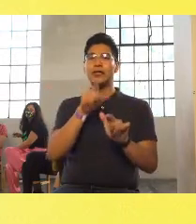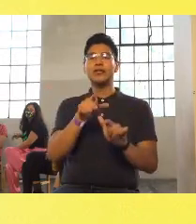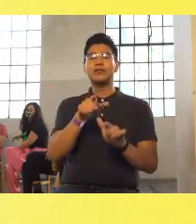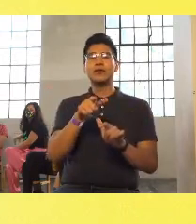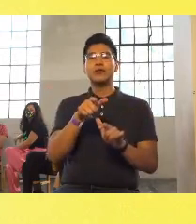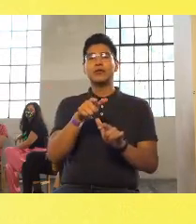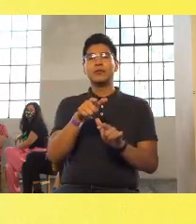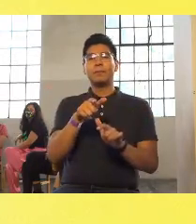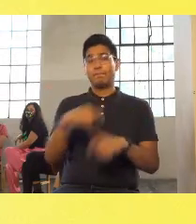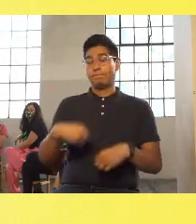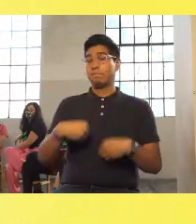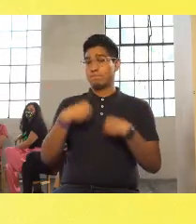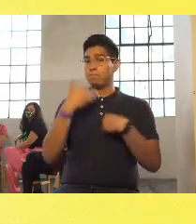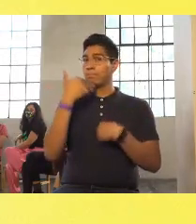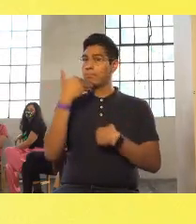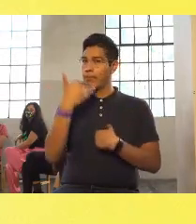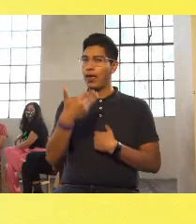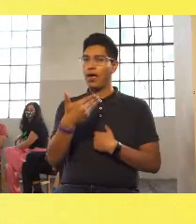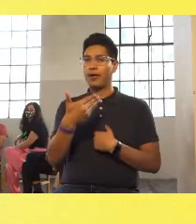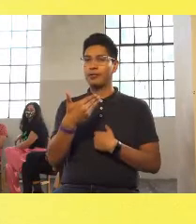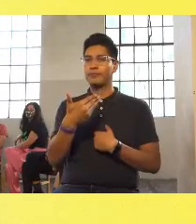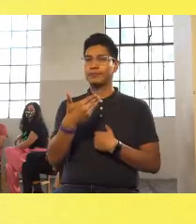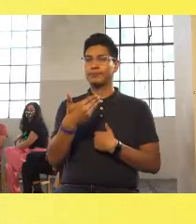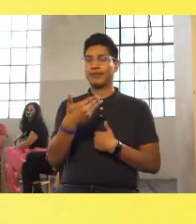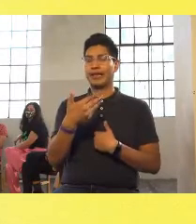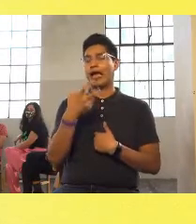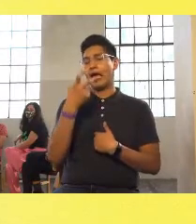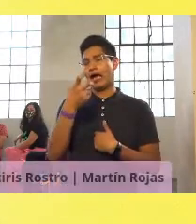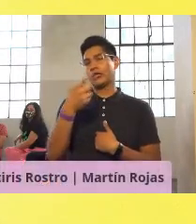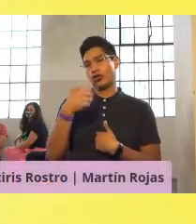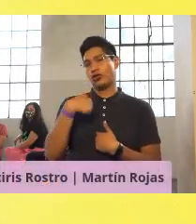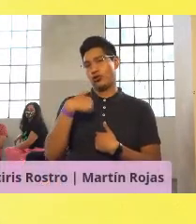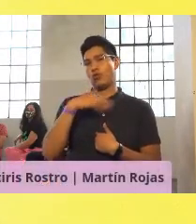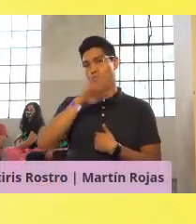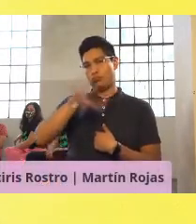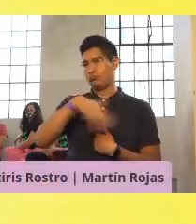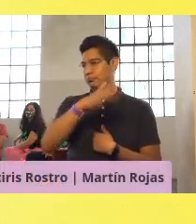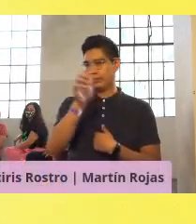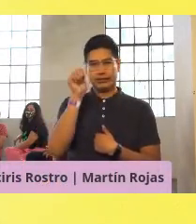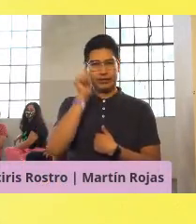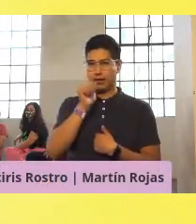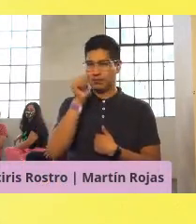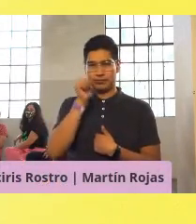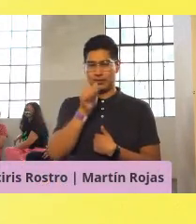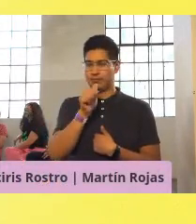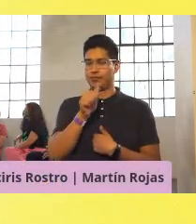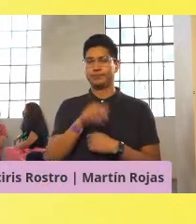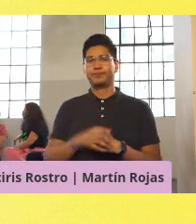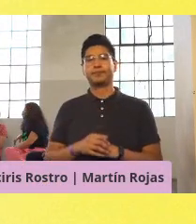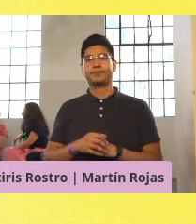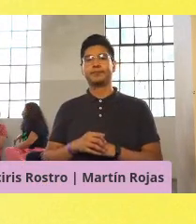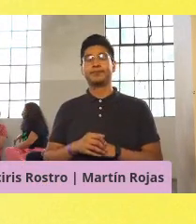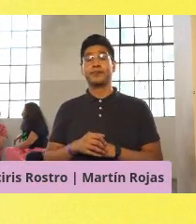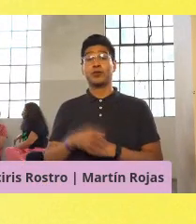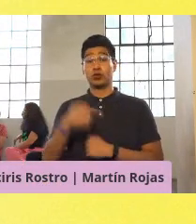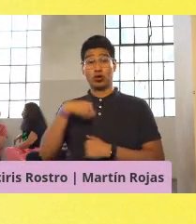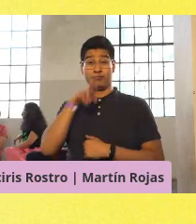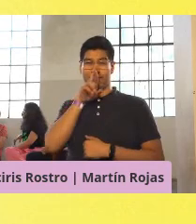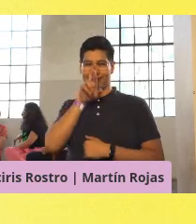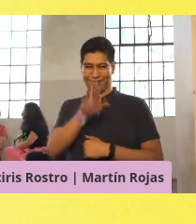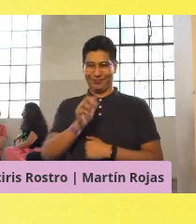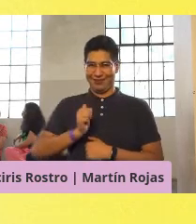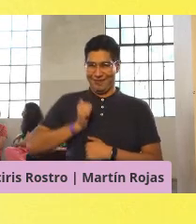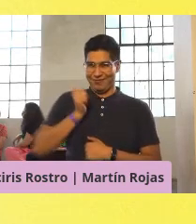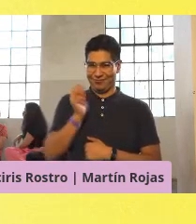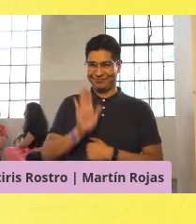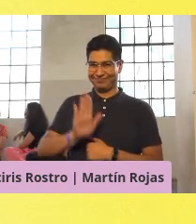entre una dimensión y otra, creo que ha sido la estrategia. Gracias. Yo quiero también contestar la pregunta, que sea